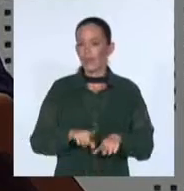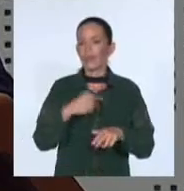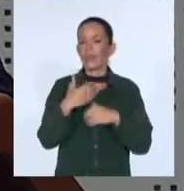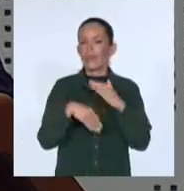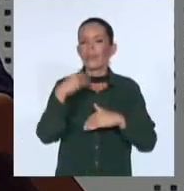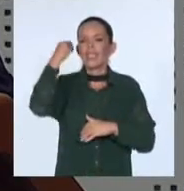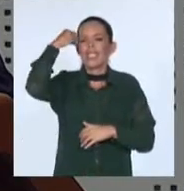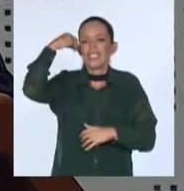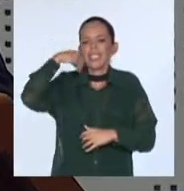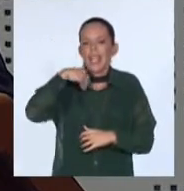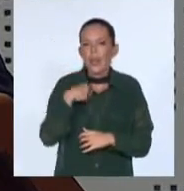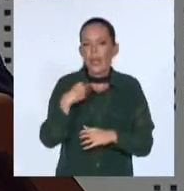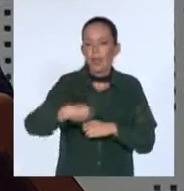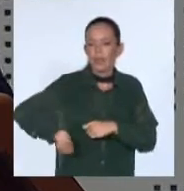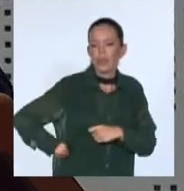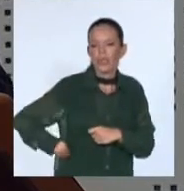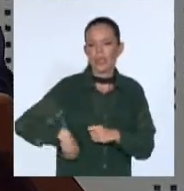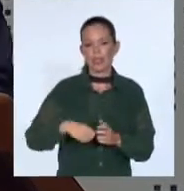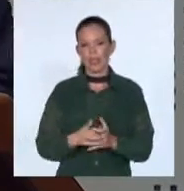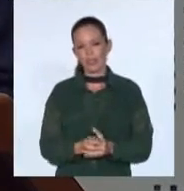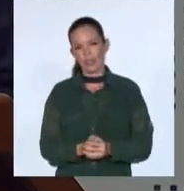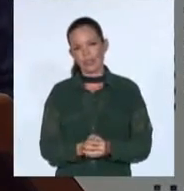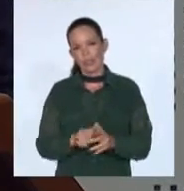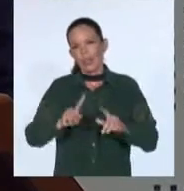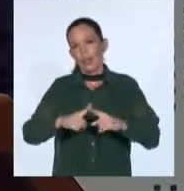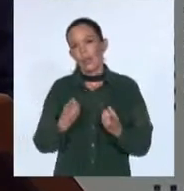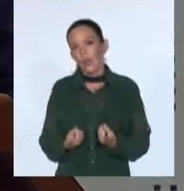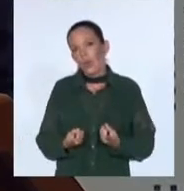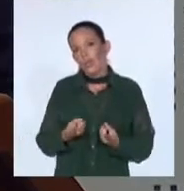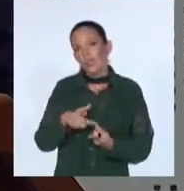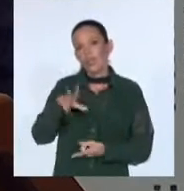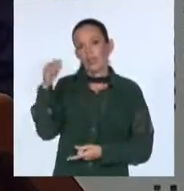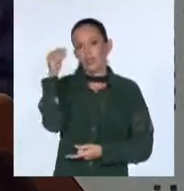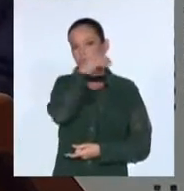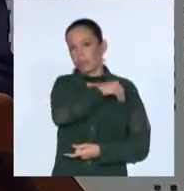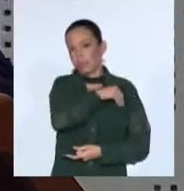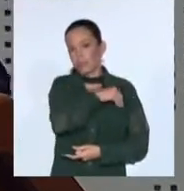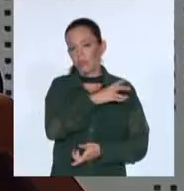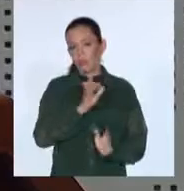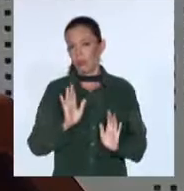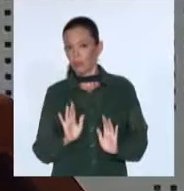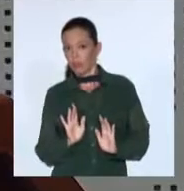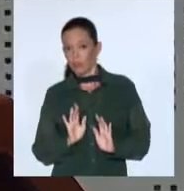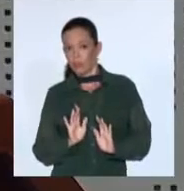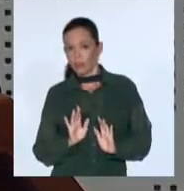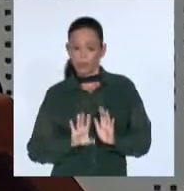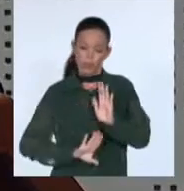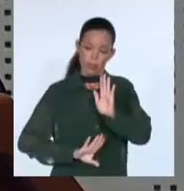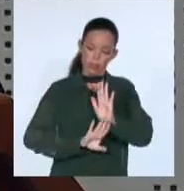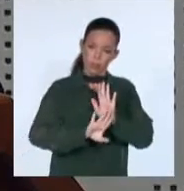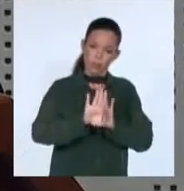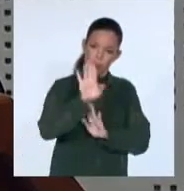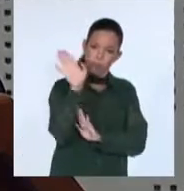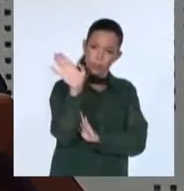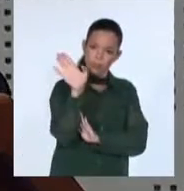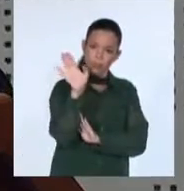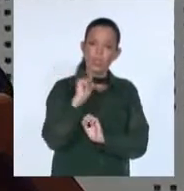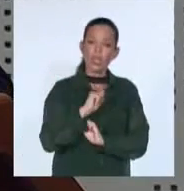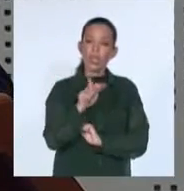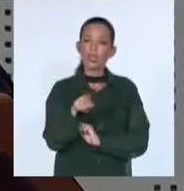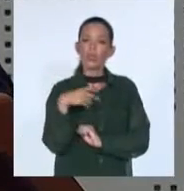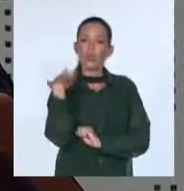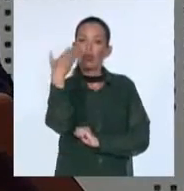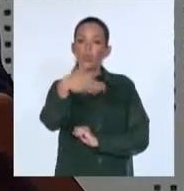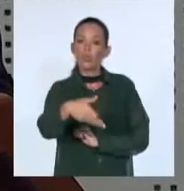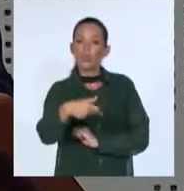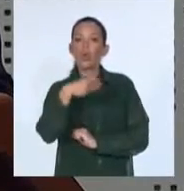conjuntos. Porque las nuevas tecnologías, si siguen avanzando así, van a tener un enorme